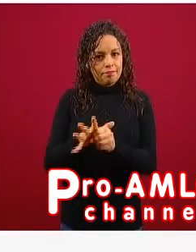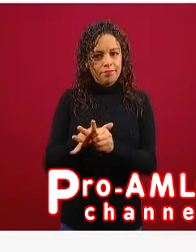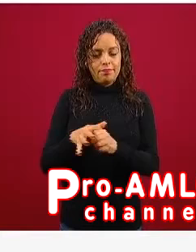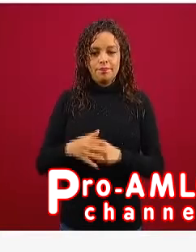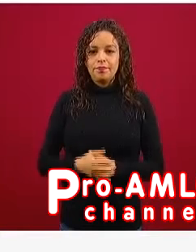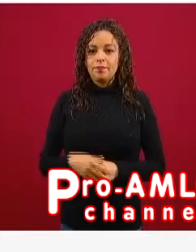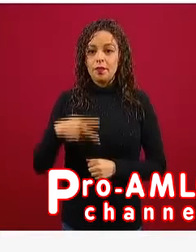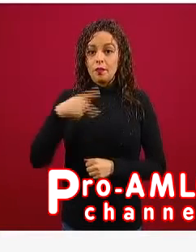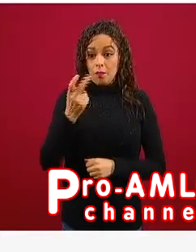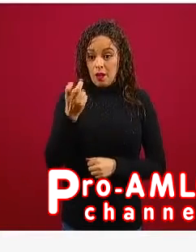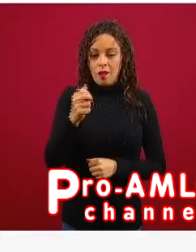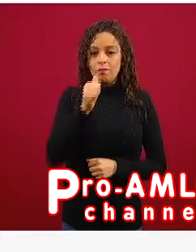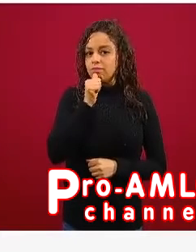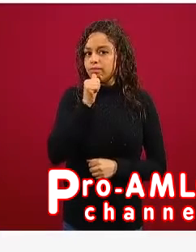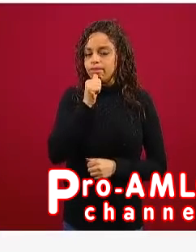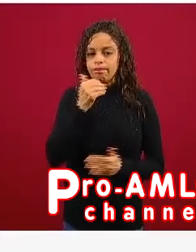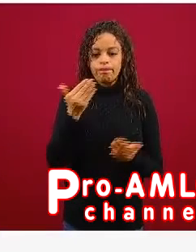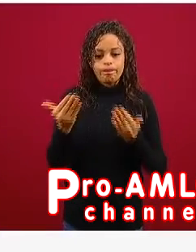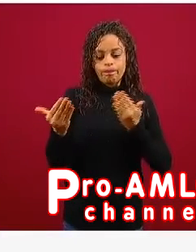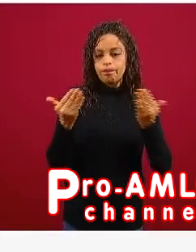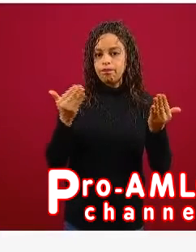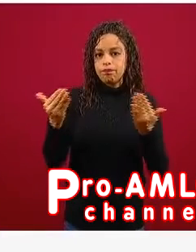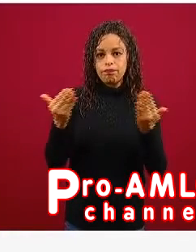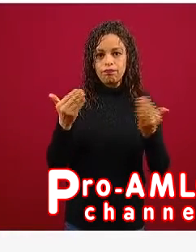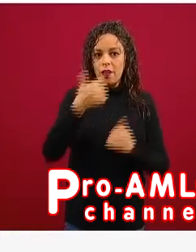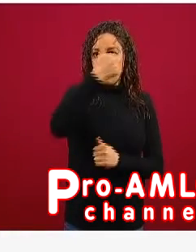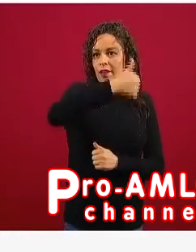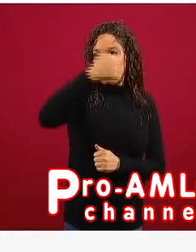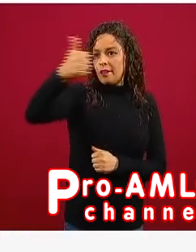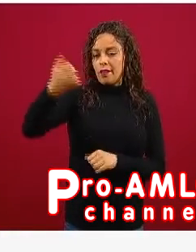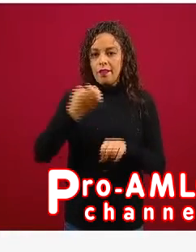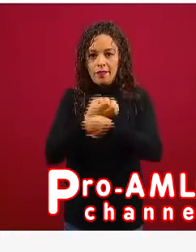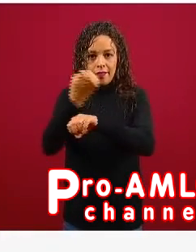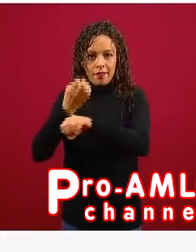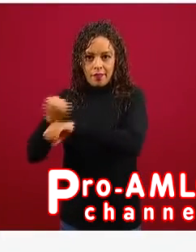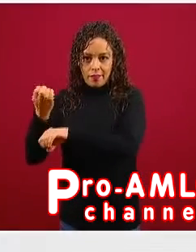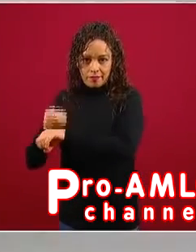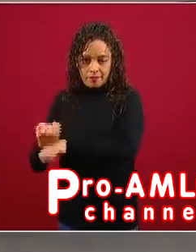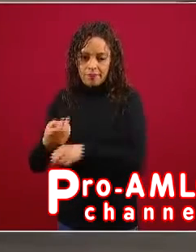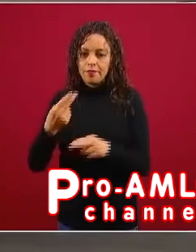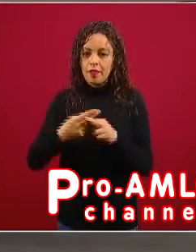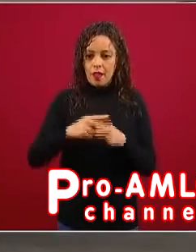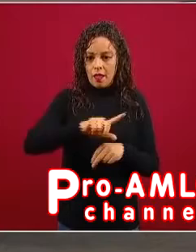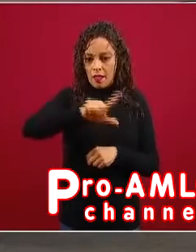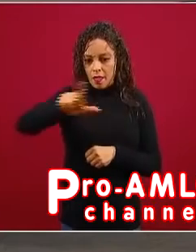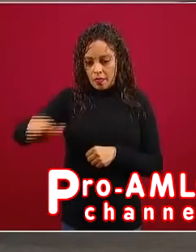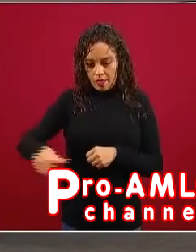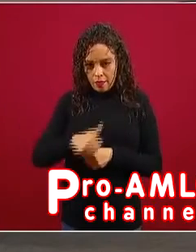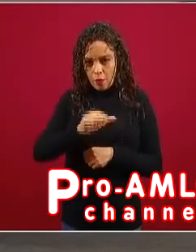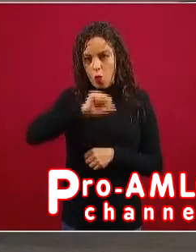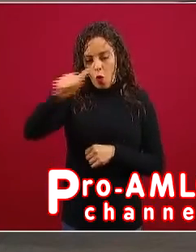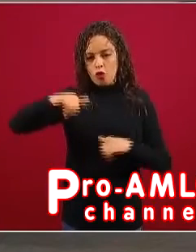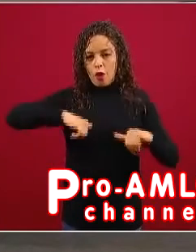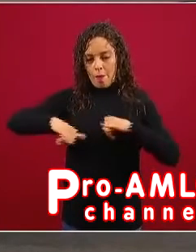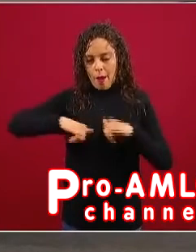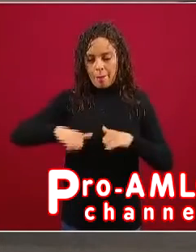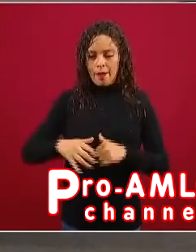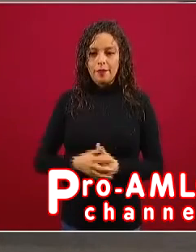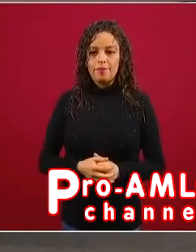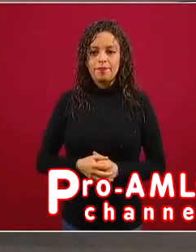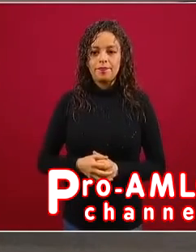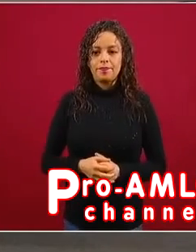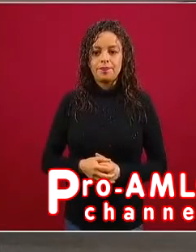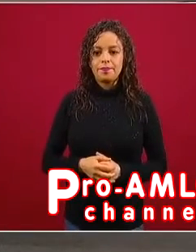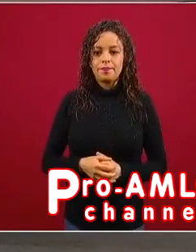una comparación directa entre los estados, sino más adelante cuando tengamos el mapa de tasa de incidencia. La siguiente diapositiva es la